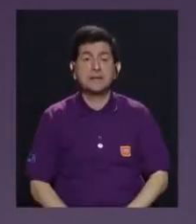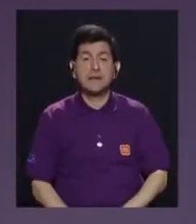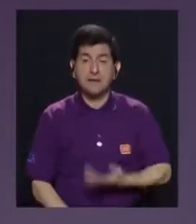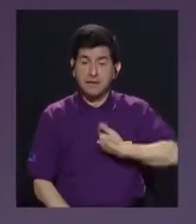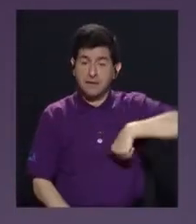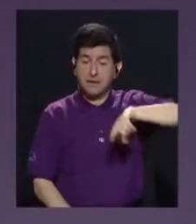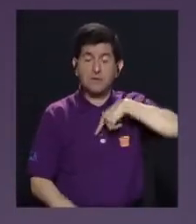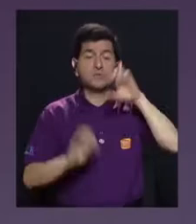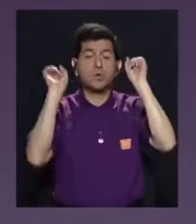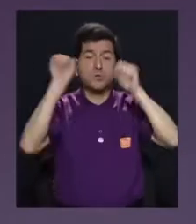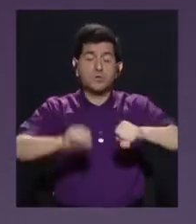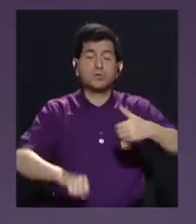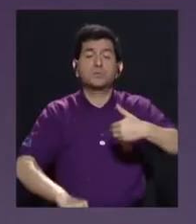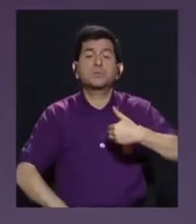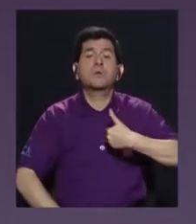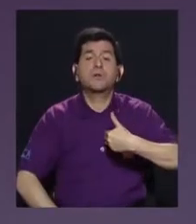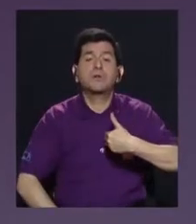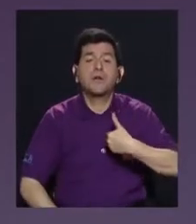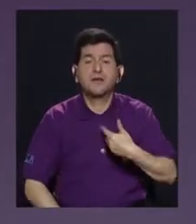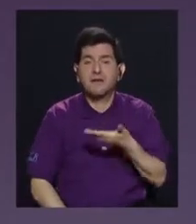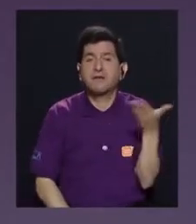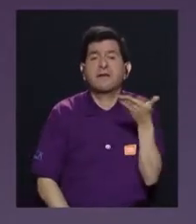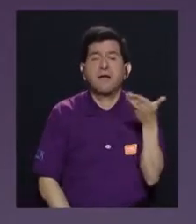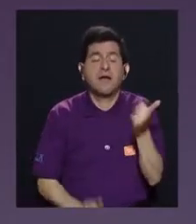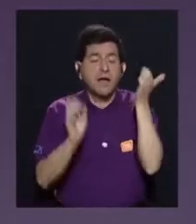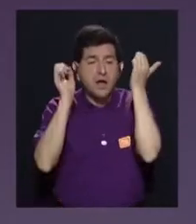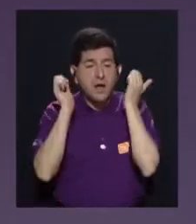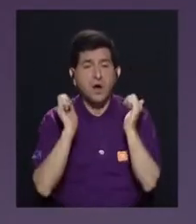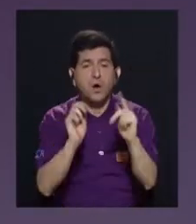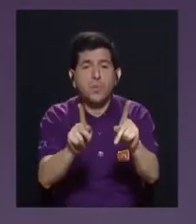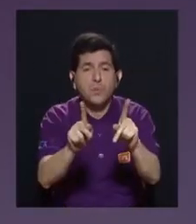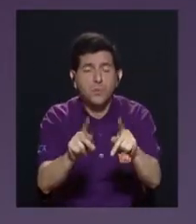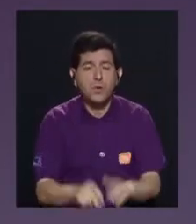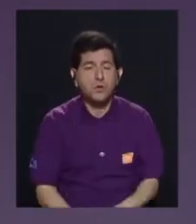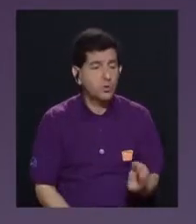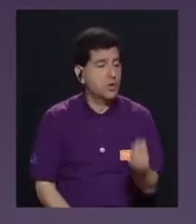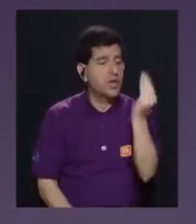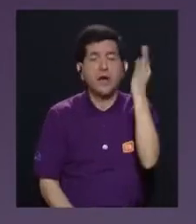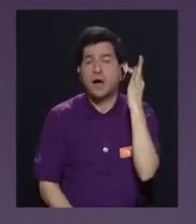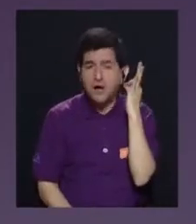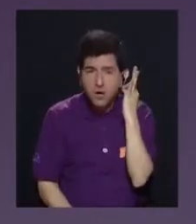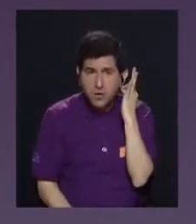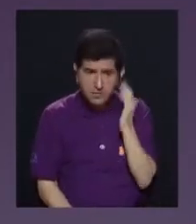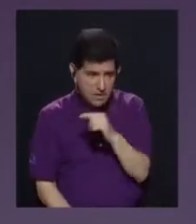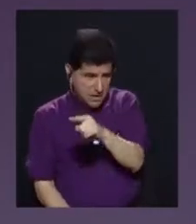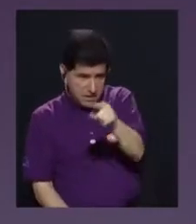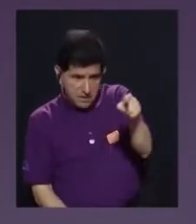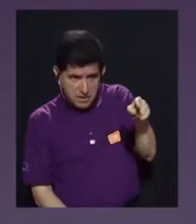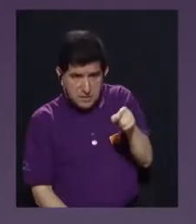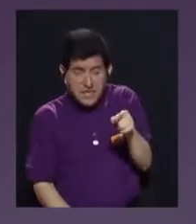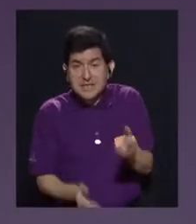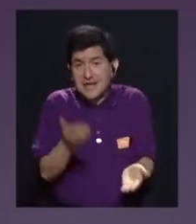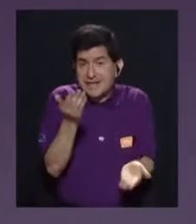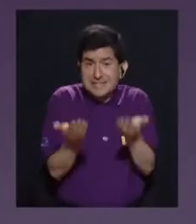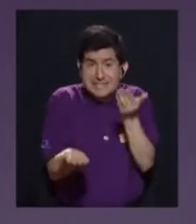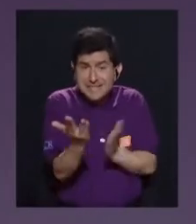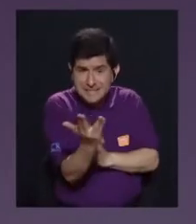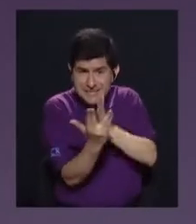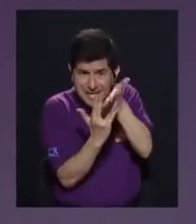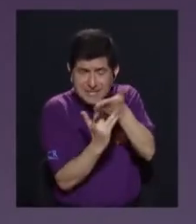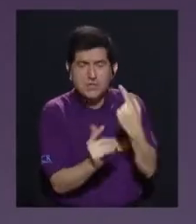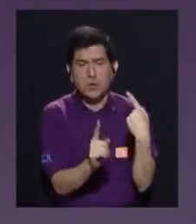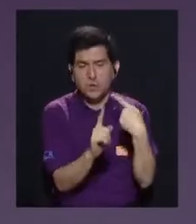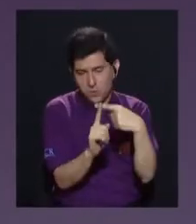este una una posibilidad de que más muchachas estén aunque fuera a través de acciones